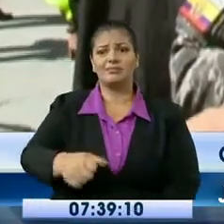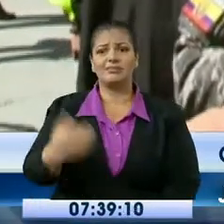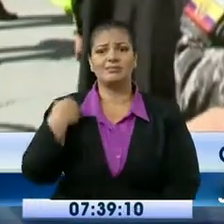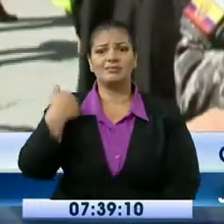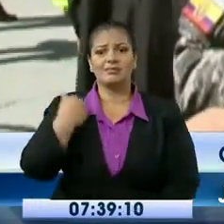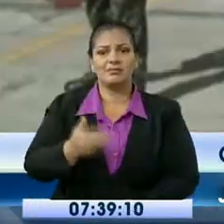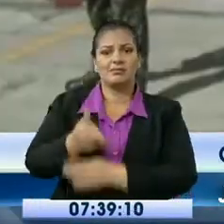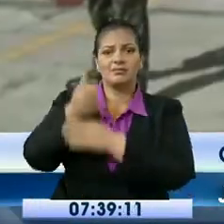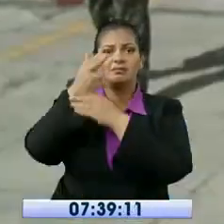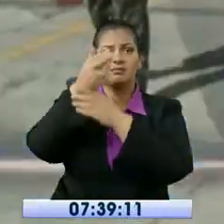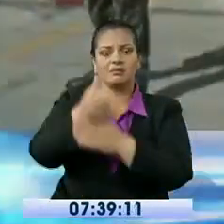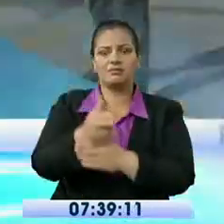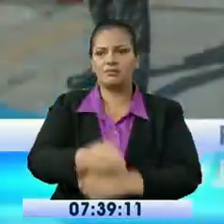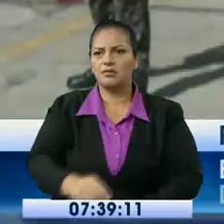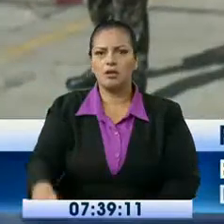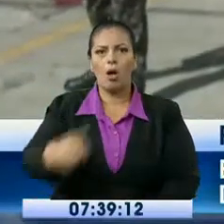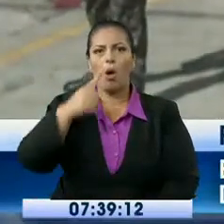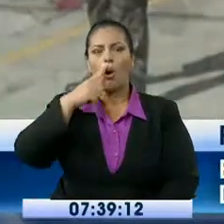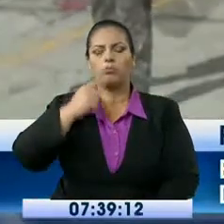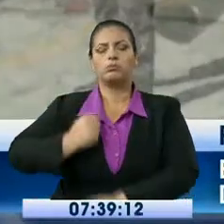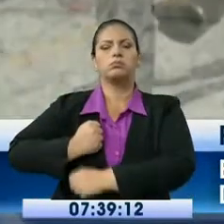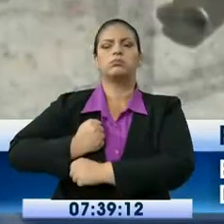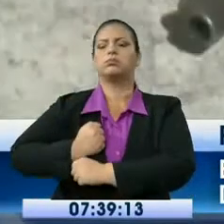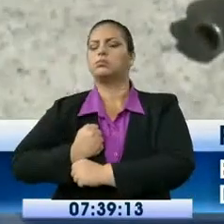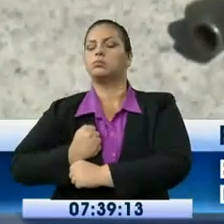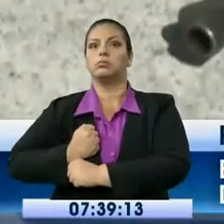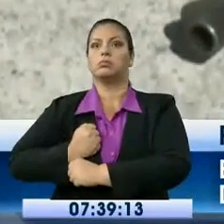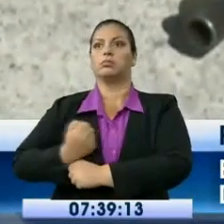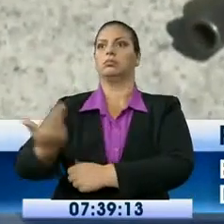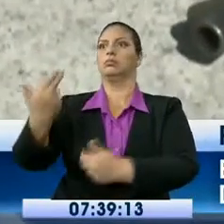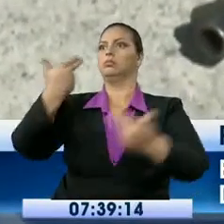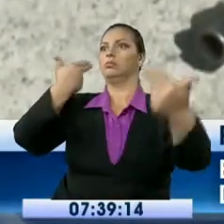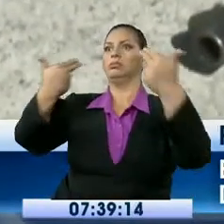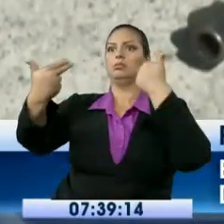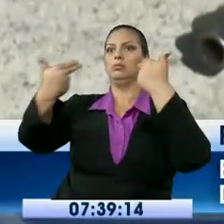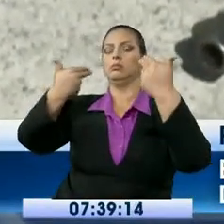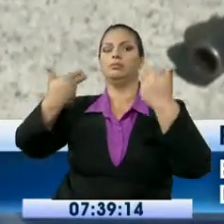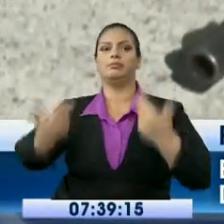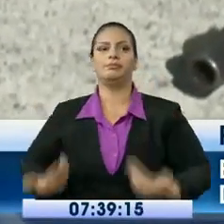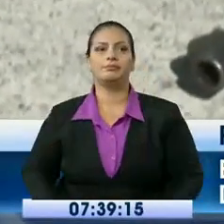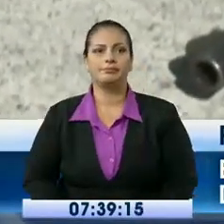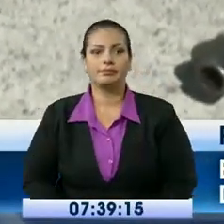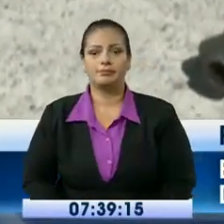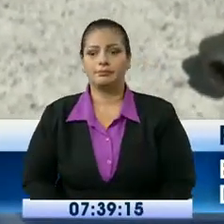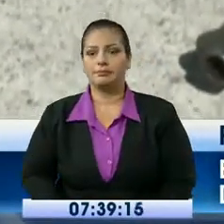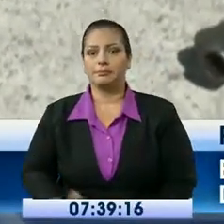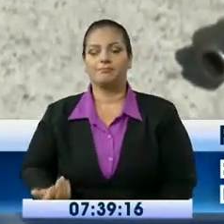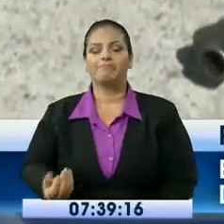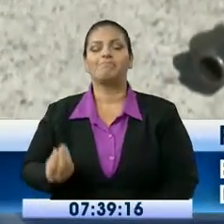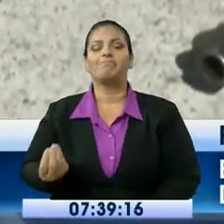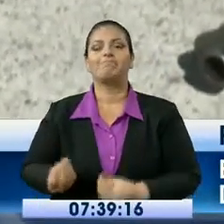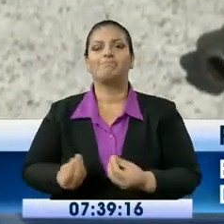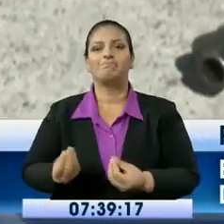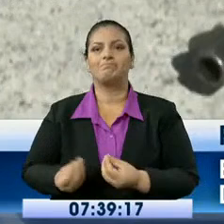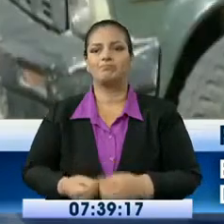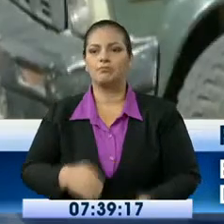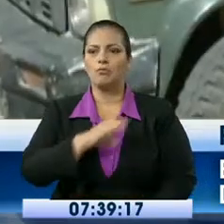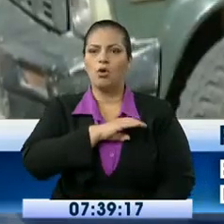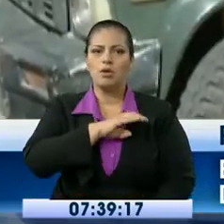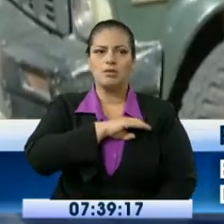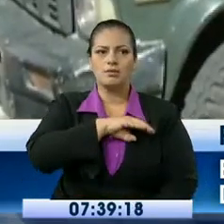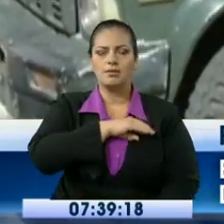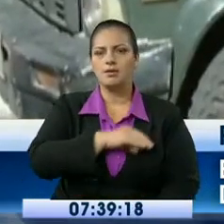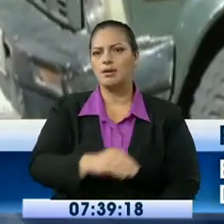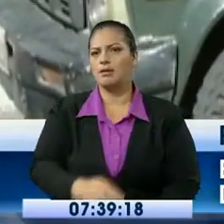dudas con el dinero a los otros no les quedó otra alternativa tuvieron que rendirse y botar las armas sucedió cerca de las ocho con treinta minutos al